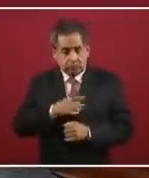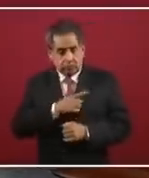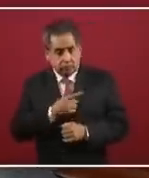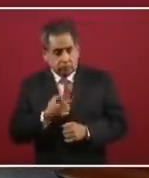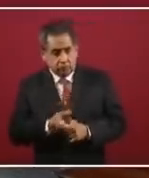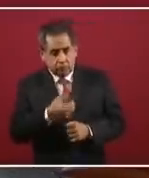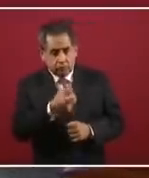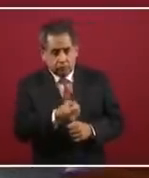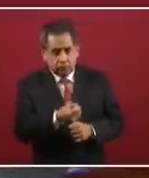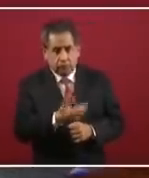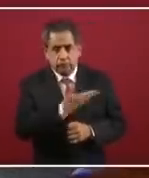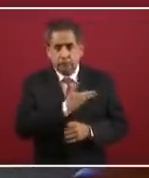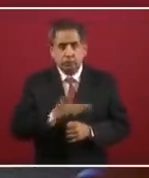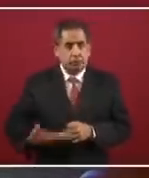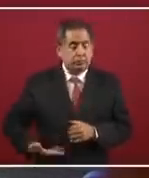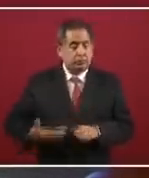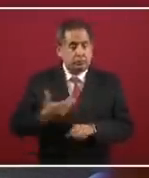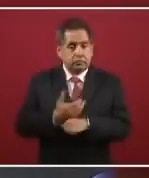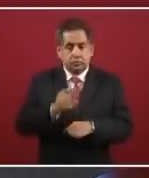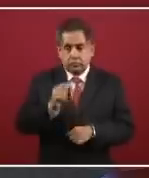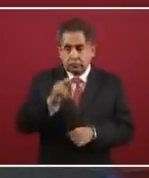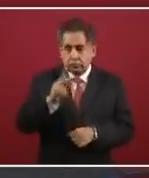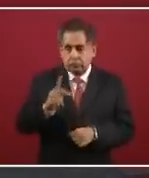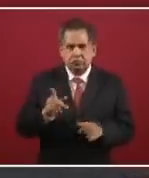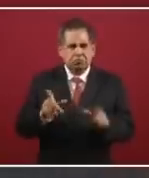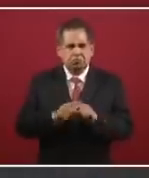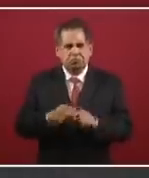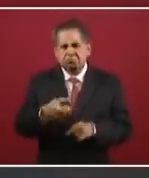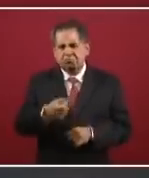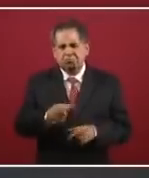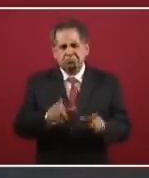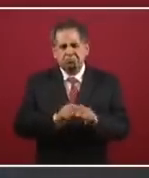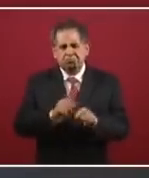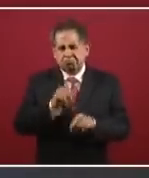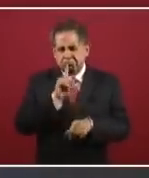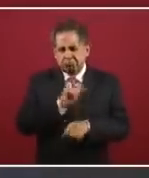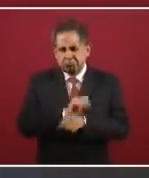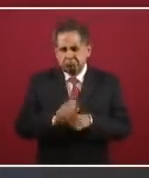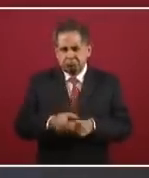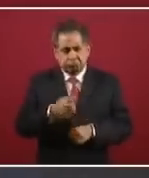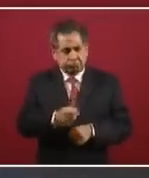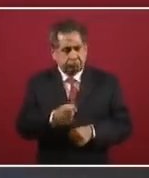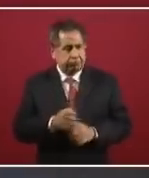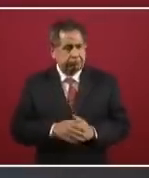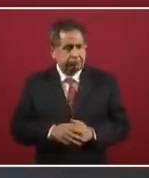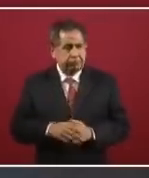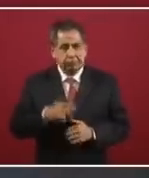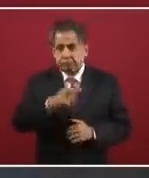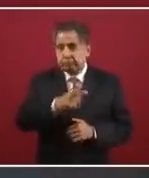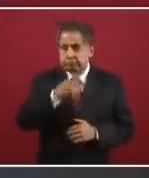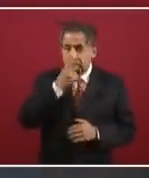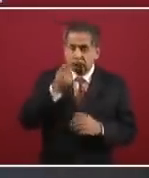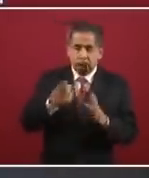al presidente de Estados Unidos. Fue un breve saludo. en donde externó que